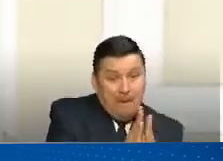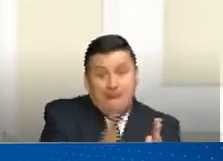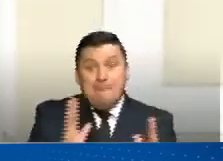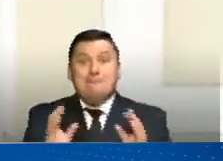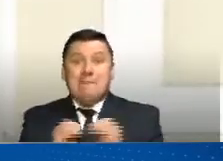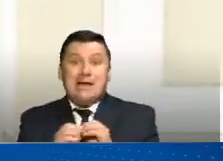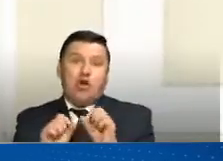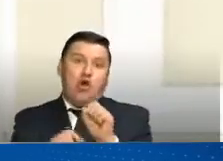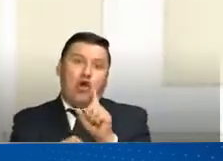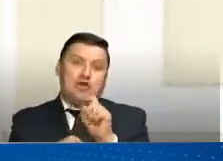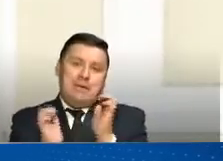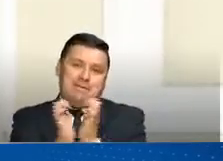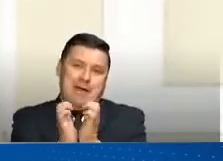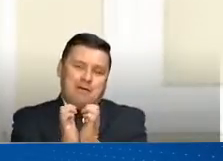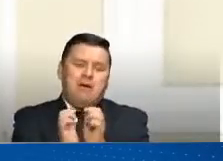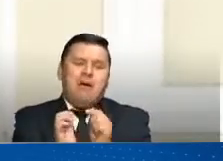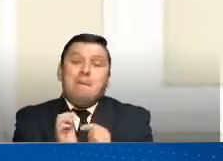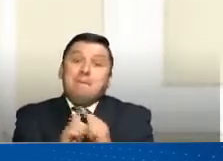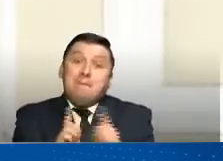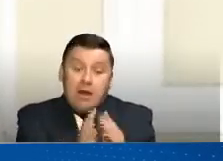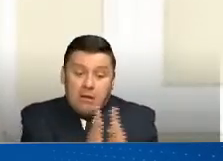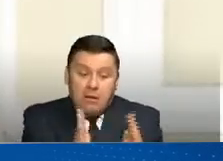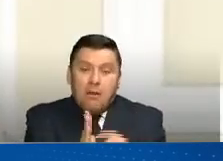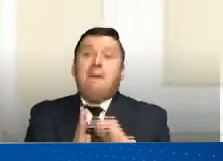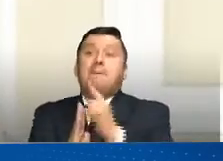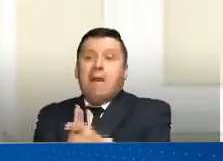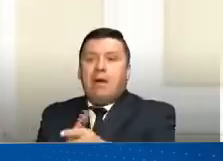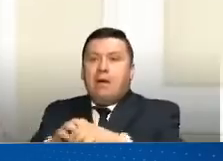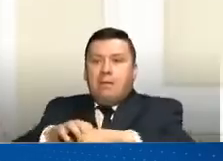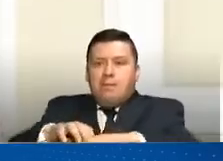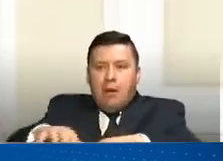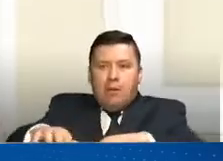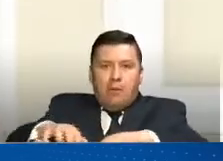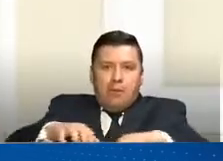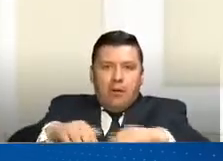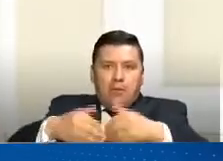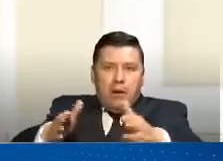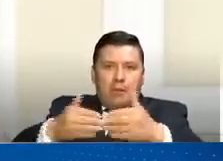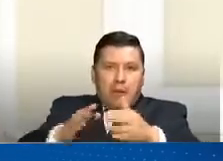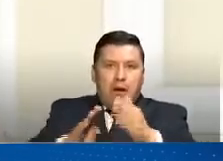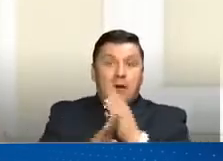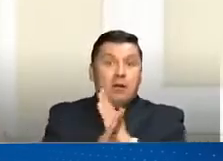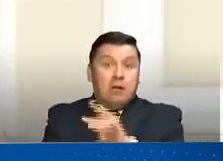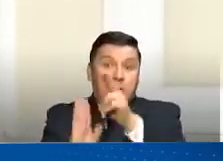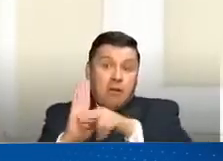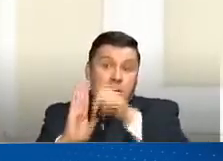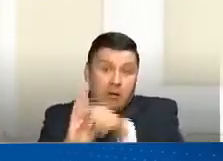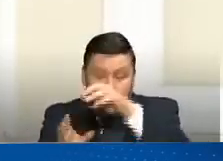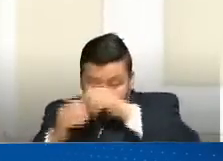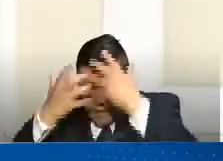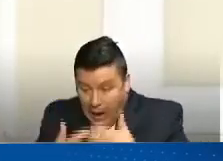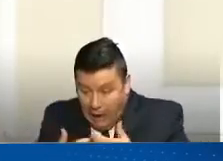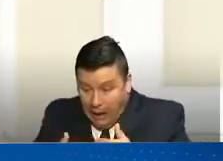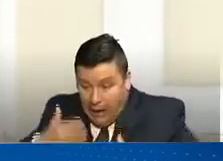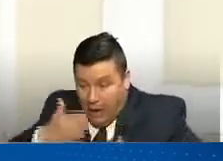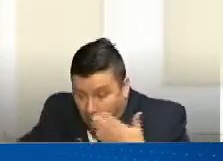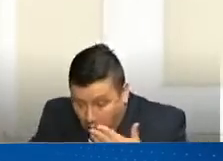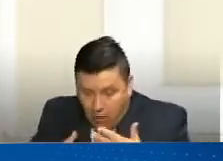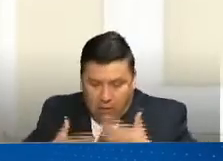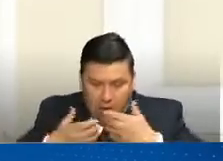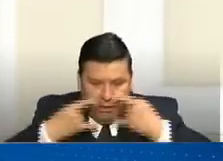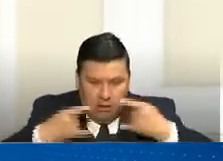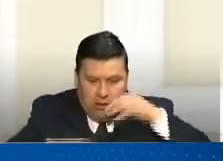y lo hacemos con unas medidas que son protocolarias en términos de bioseguridad o de protocolos de bioseguridad, de